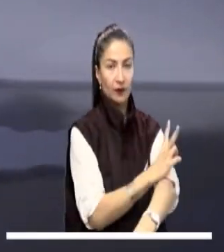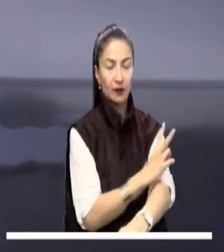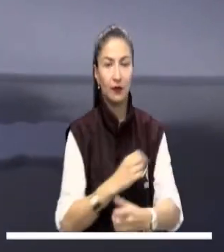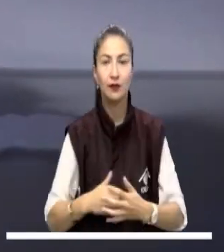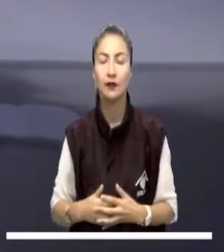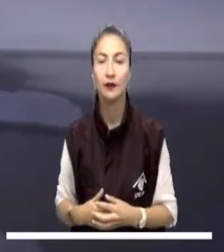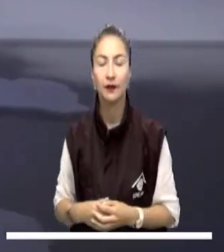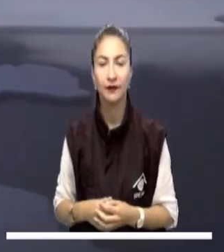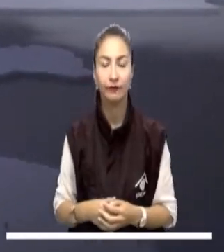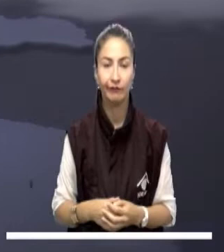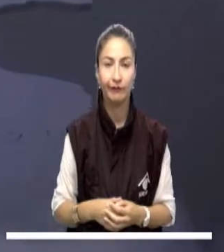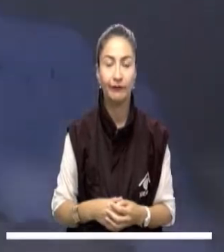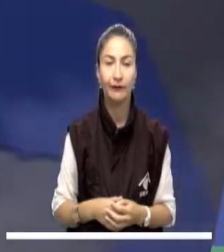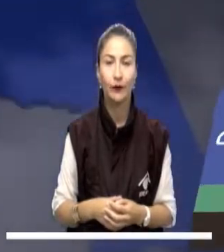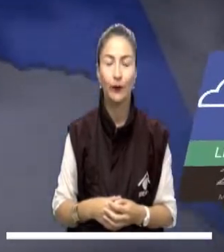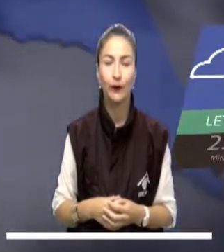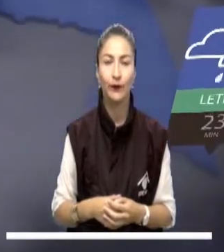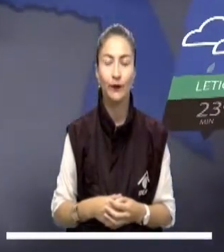Vichada.